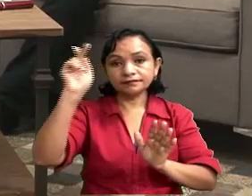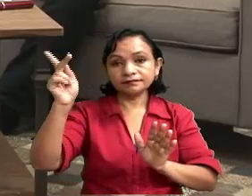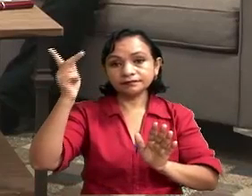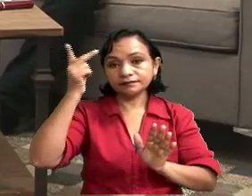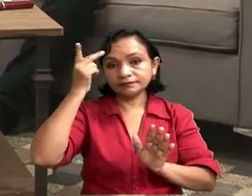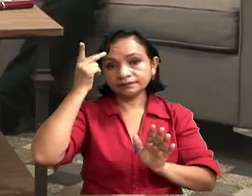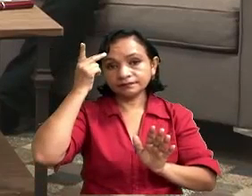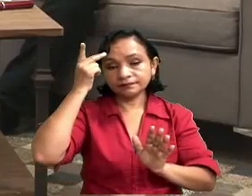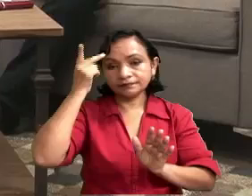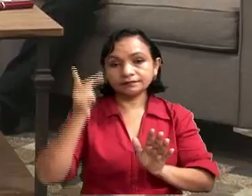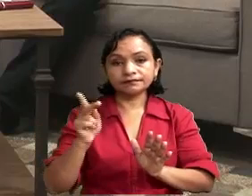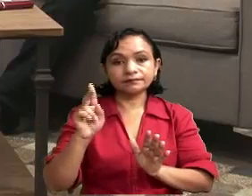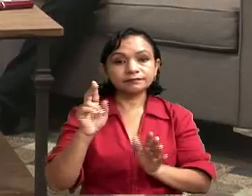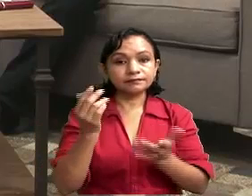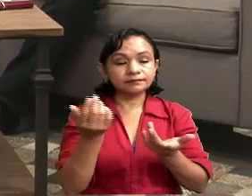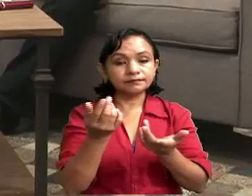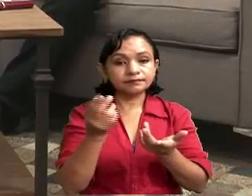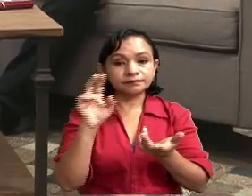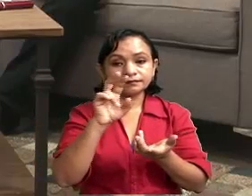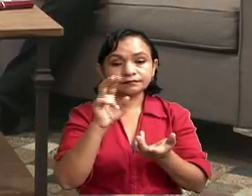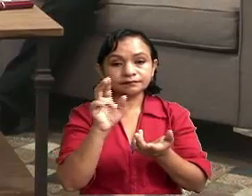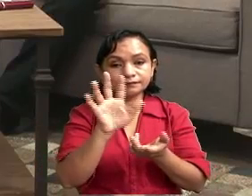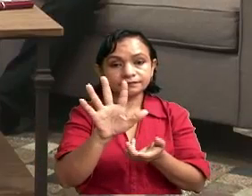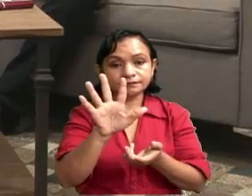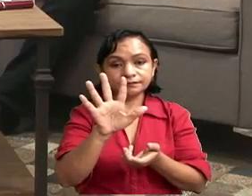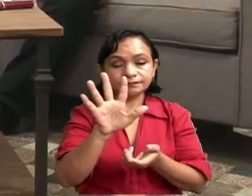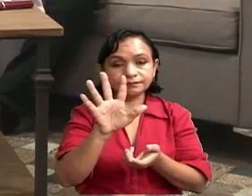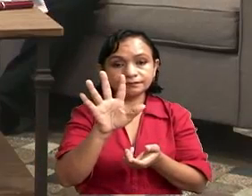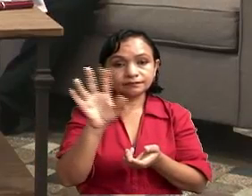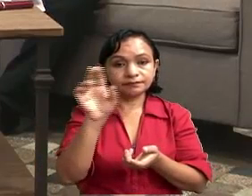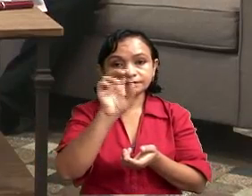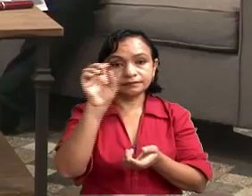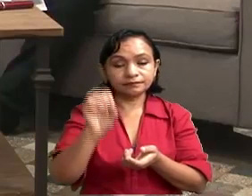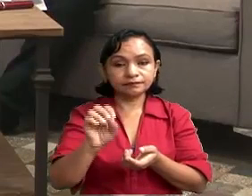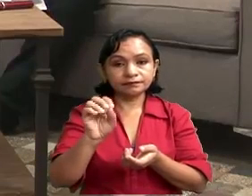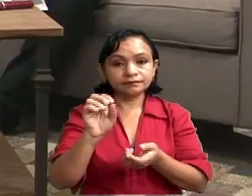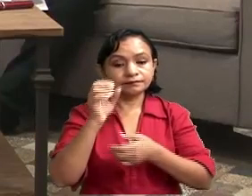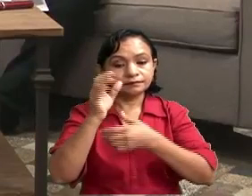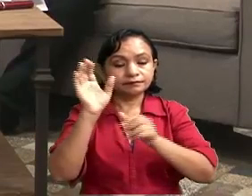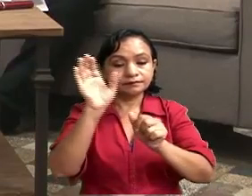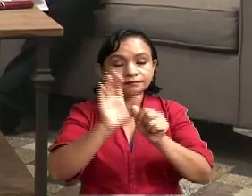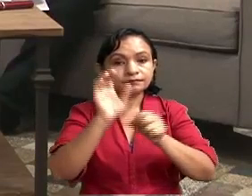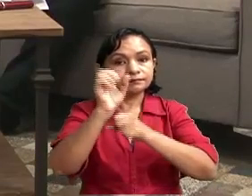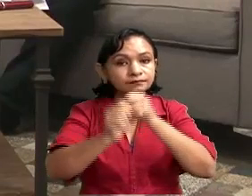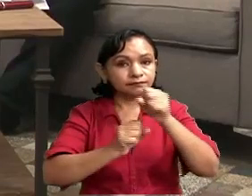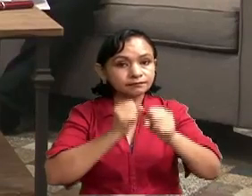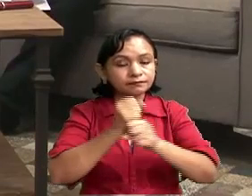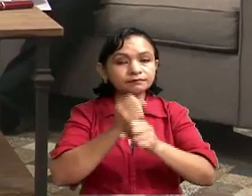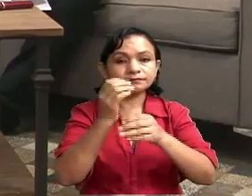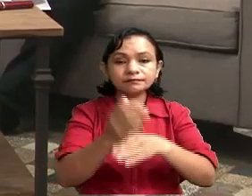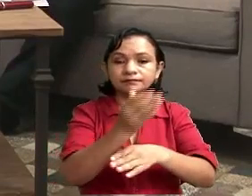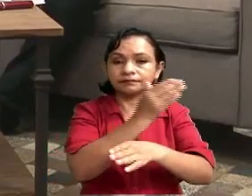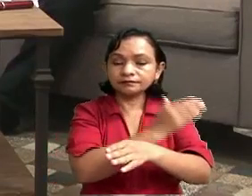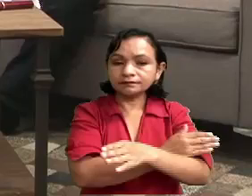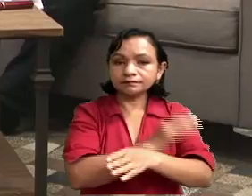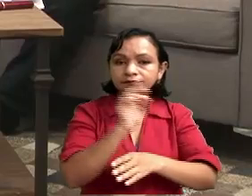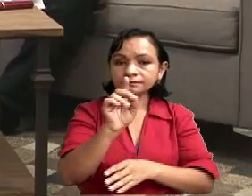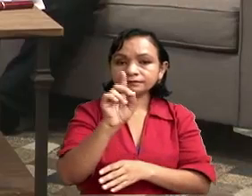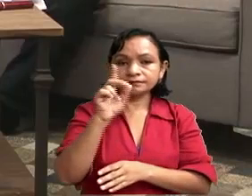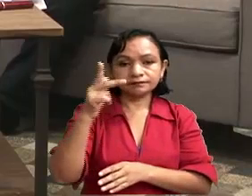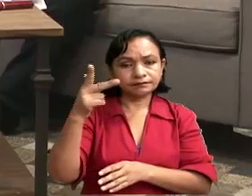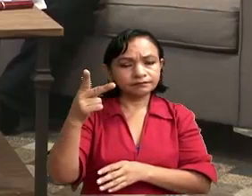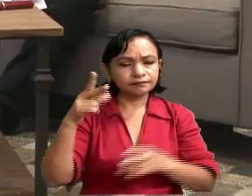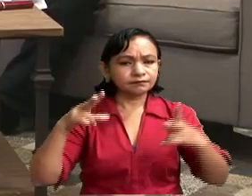de deslizamiento de la moneda del 5% anual, el mismo que teníamos antes del 18 de